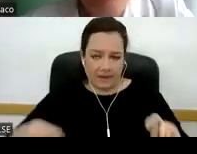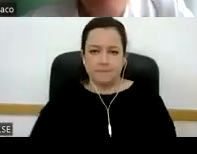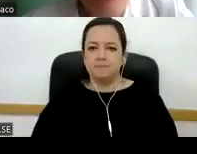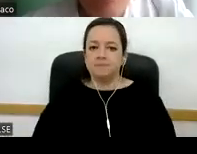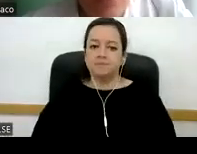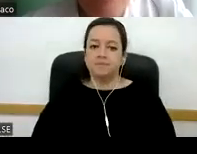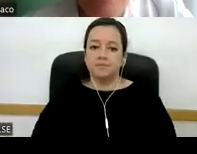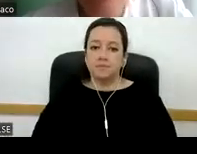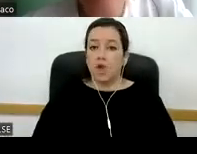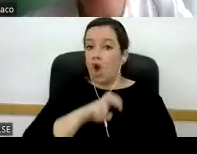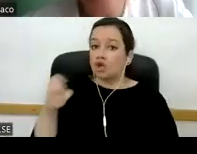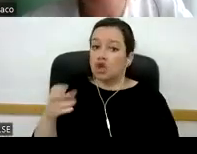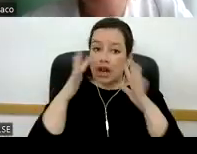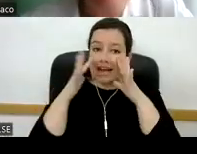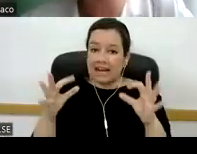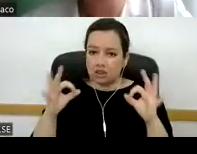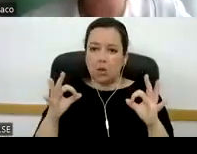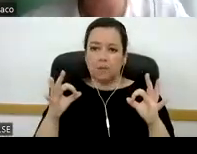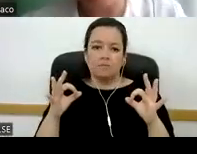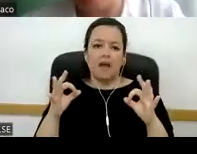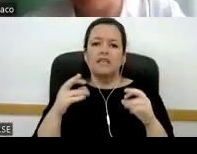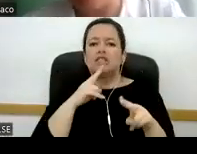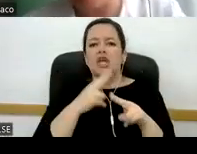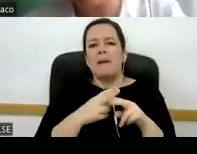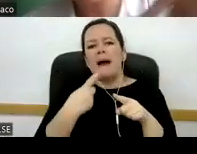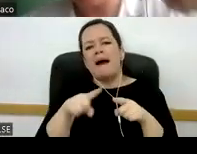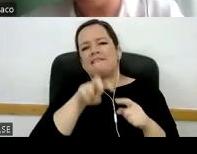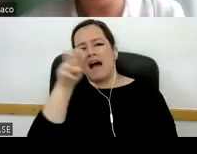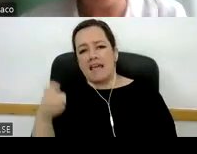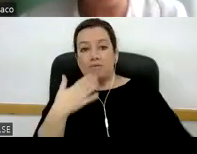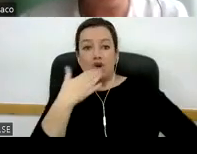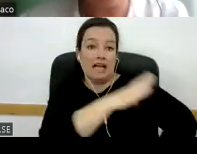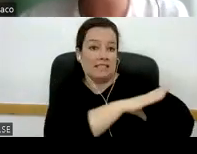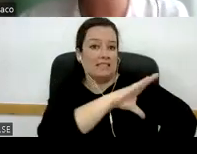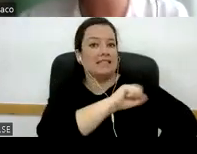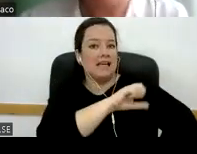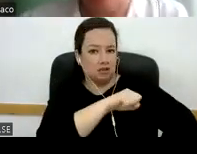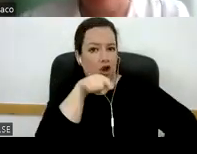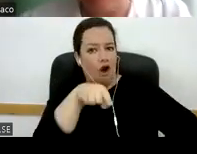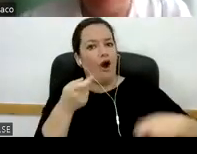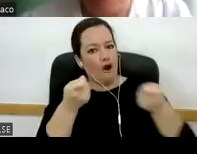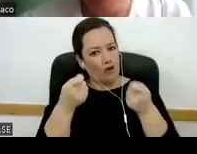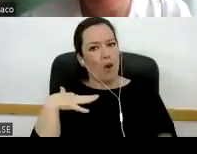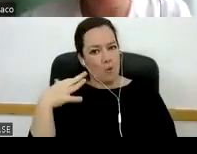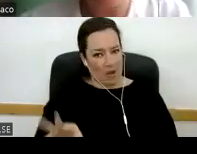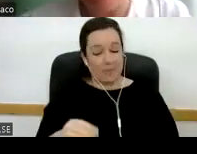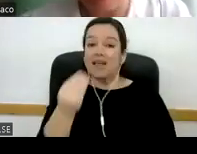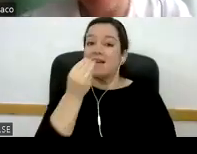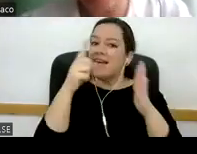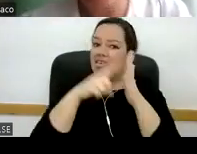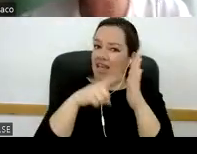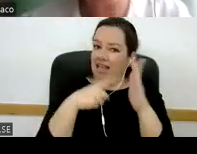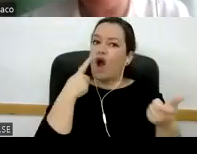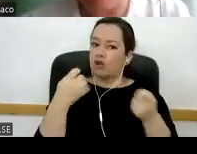Y luego tenemos los factores de riesgo variables, que sería la tensión arterial, sobre ella sí podemos actuar, la dieta, evidentemente, el